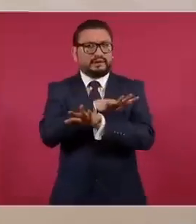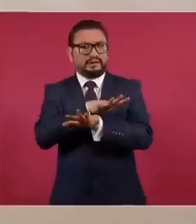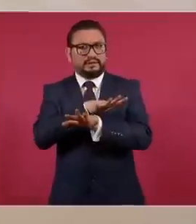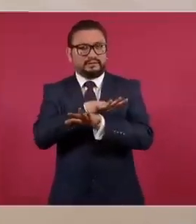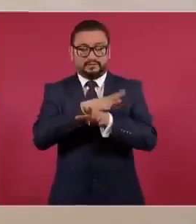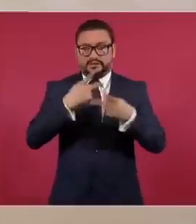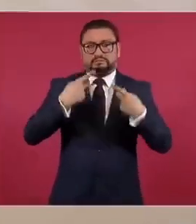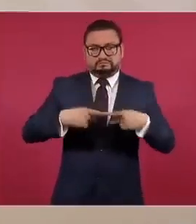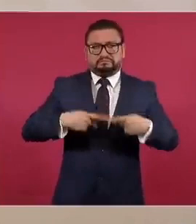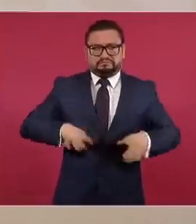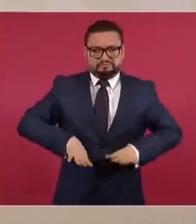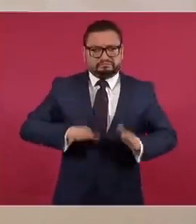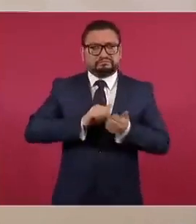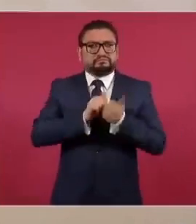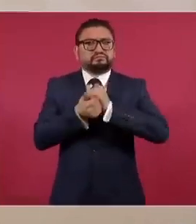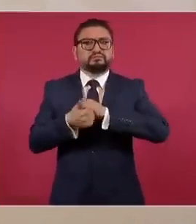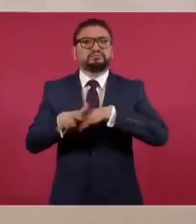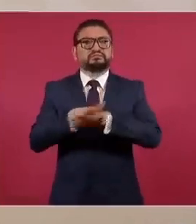cambia todo.